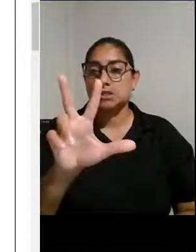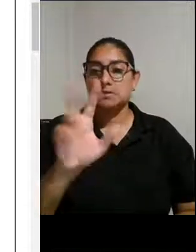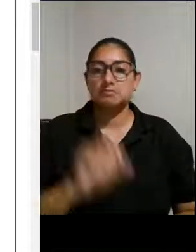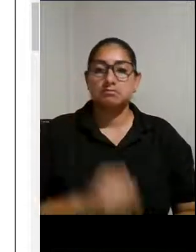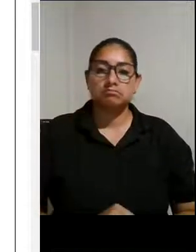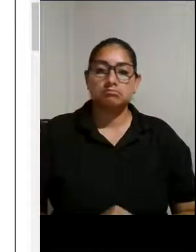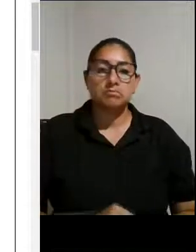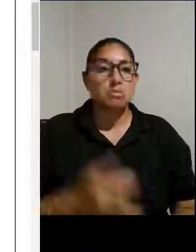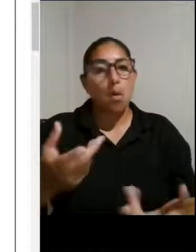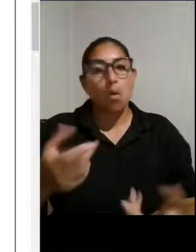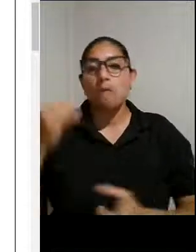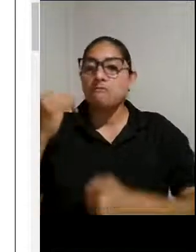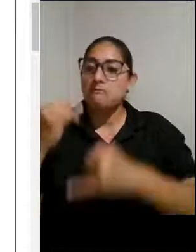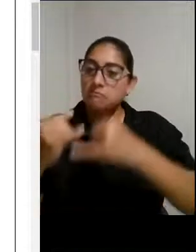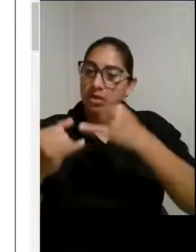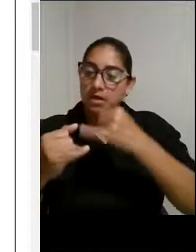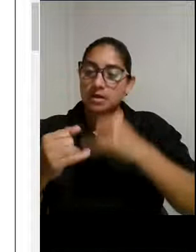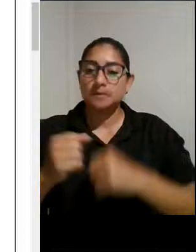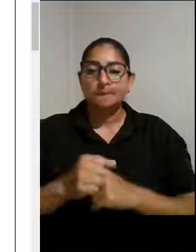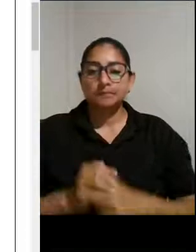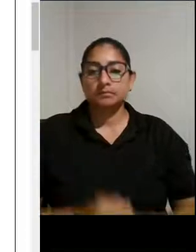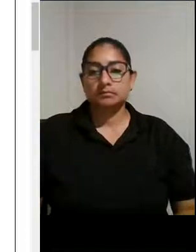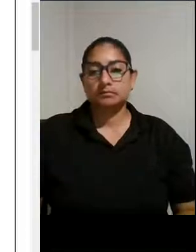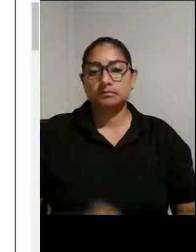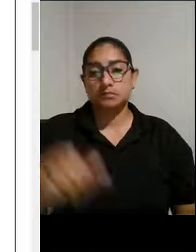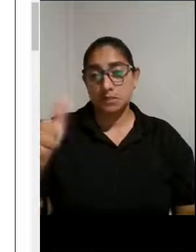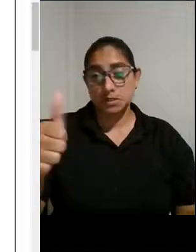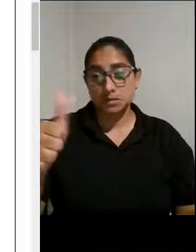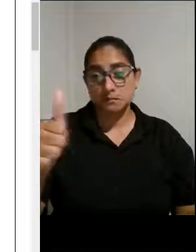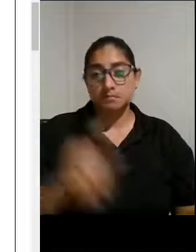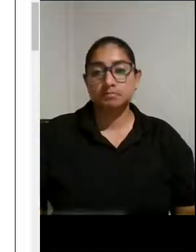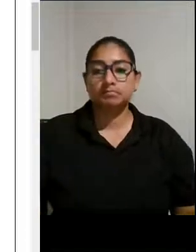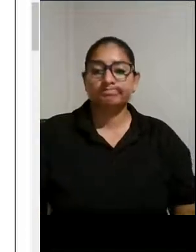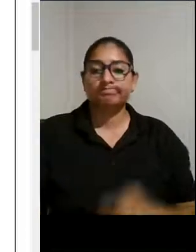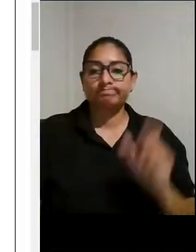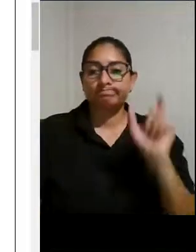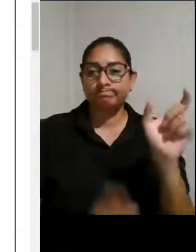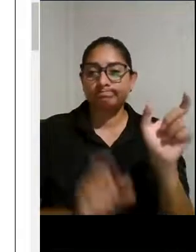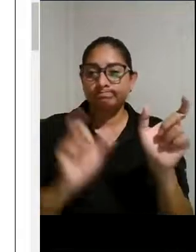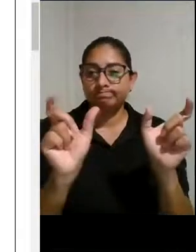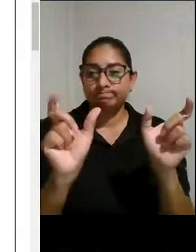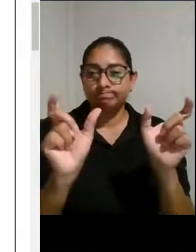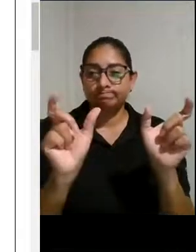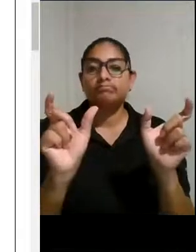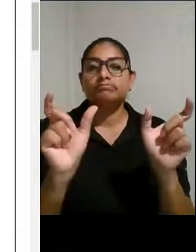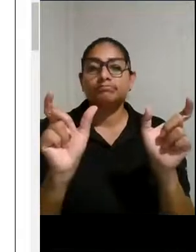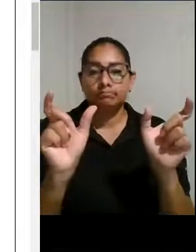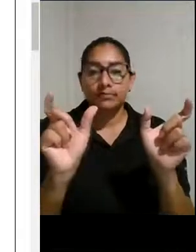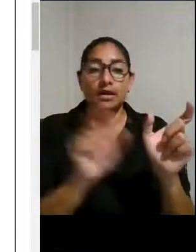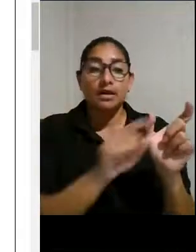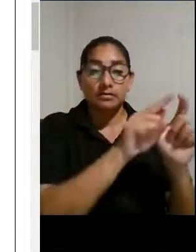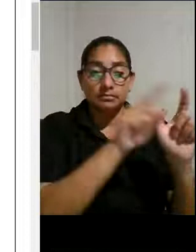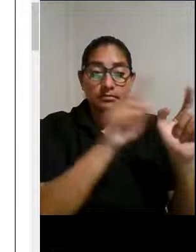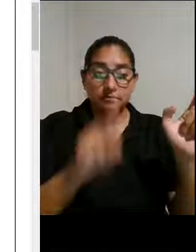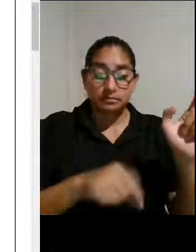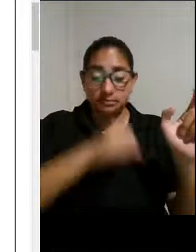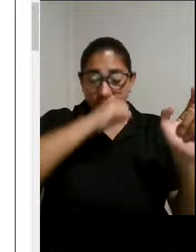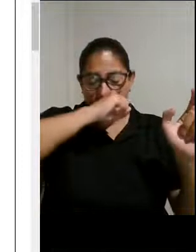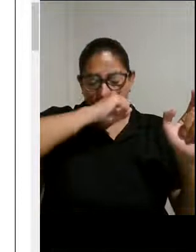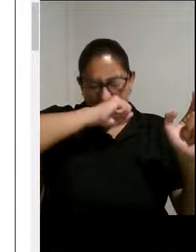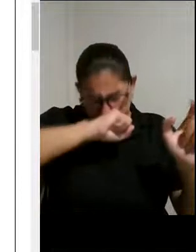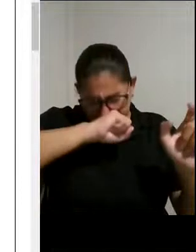poner un valor final, por ejemplo, puedo poner 10. Y la gráfica nos va a indicar, en este